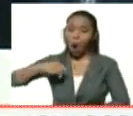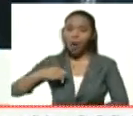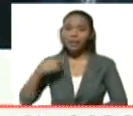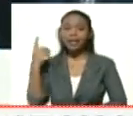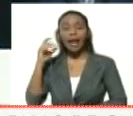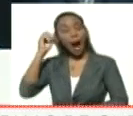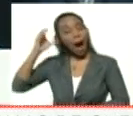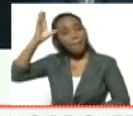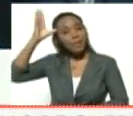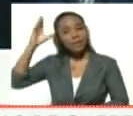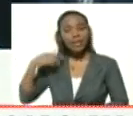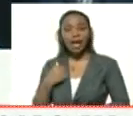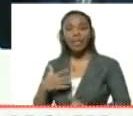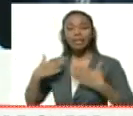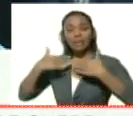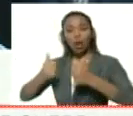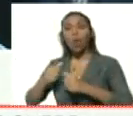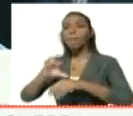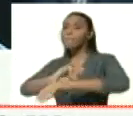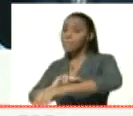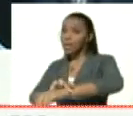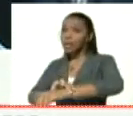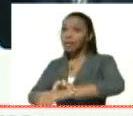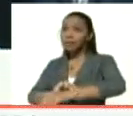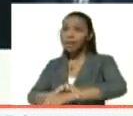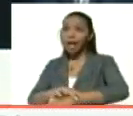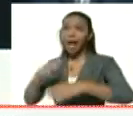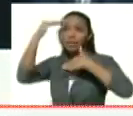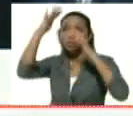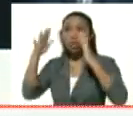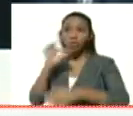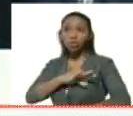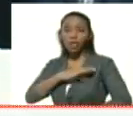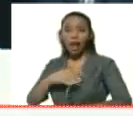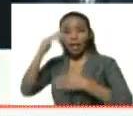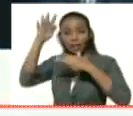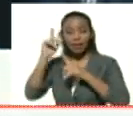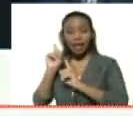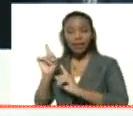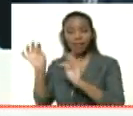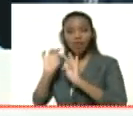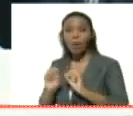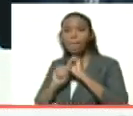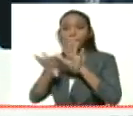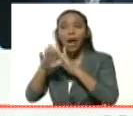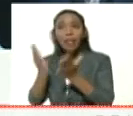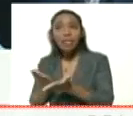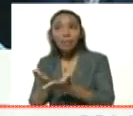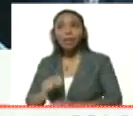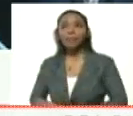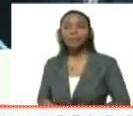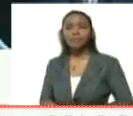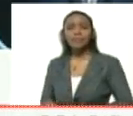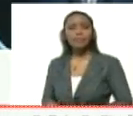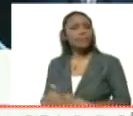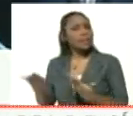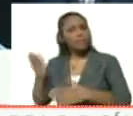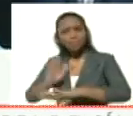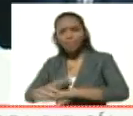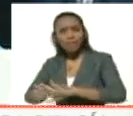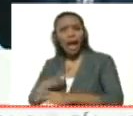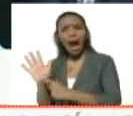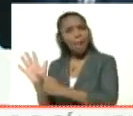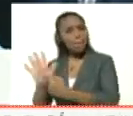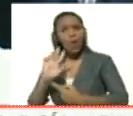las capacidades sanitarias, médicas y de atención social para atender esta pandemia. ¿Es que acaso el ejemplo de